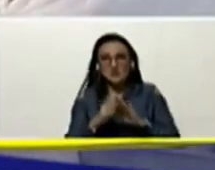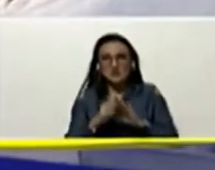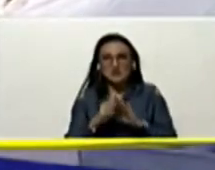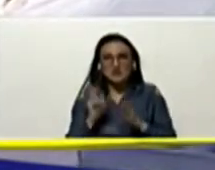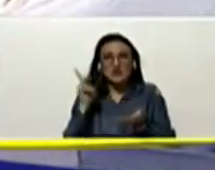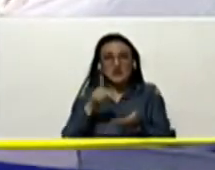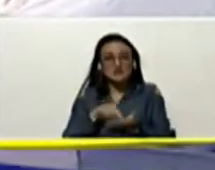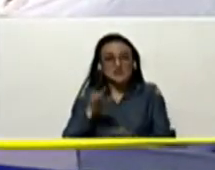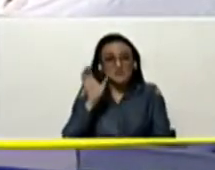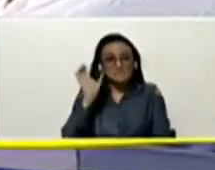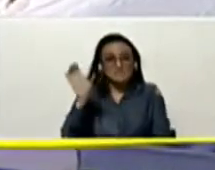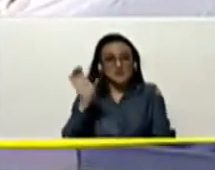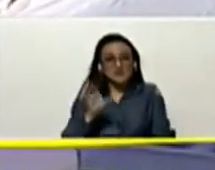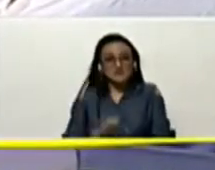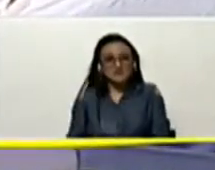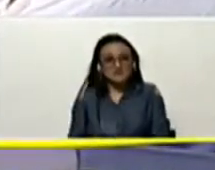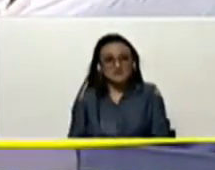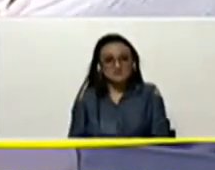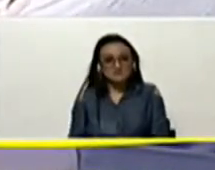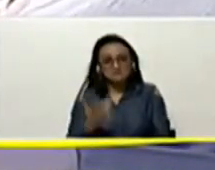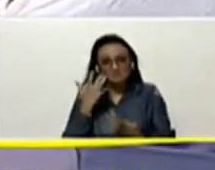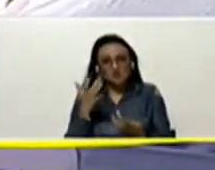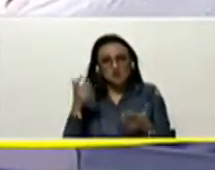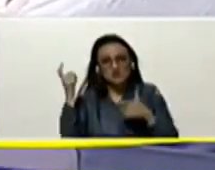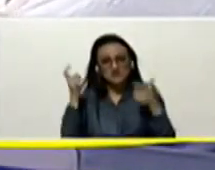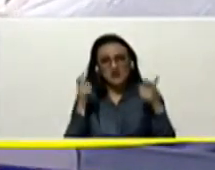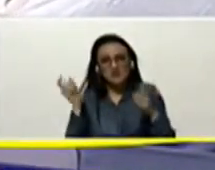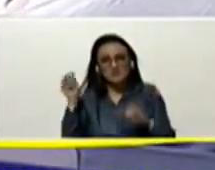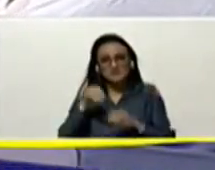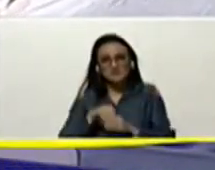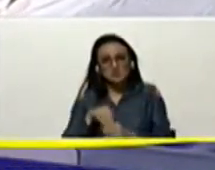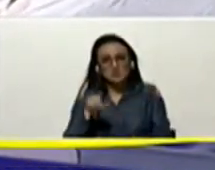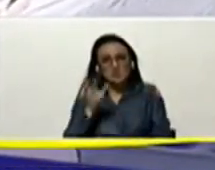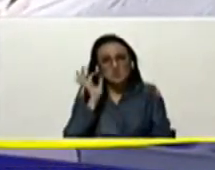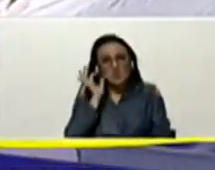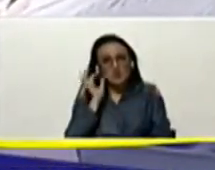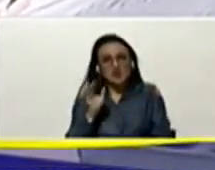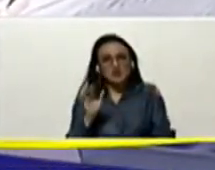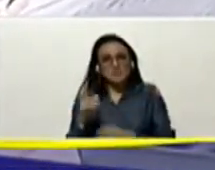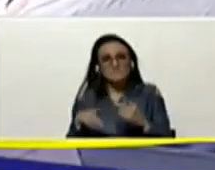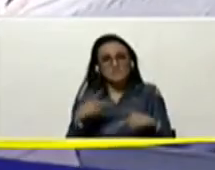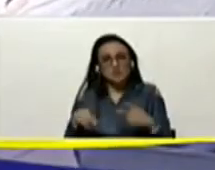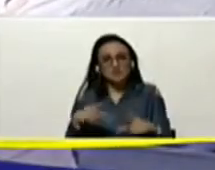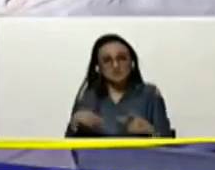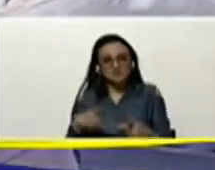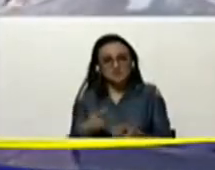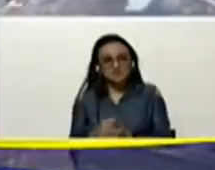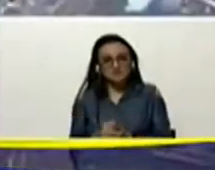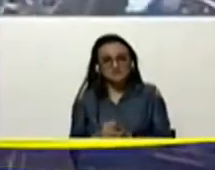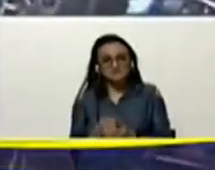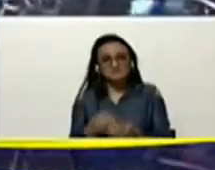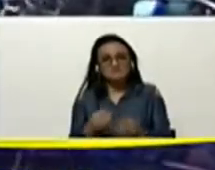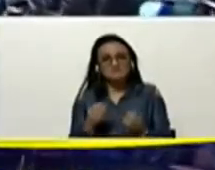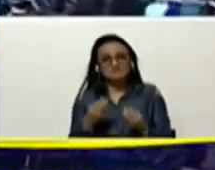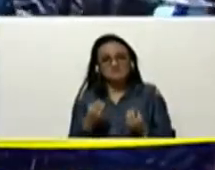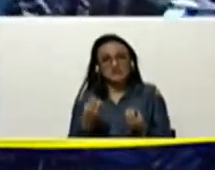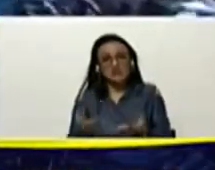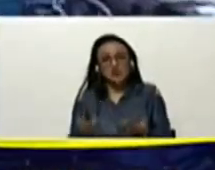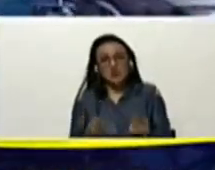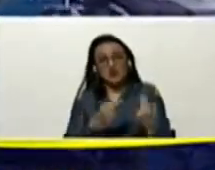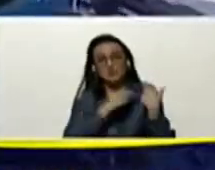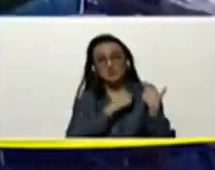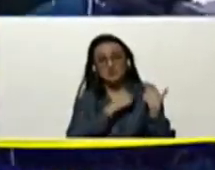país. Por eso vemos que Chávez incorporó a la mujer en el proceso y le dio un papel